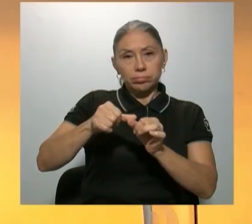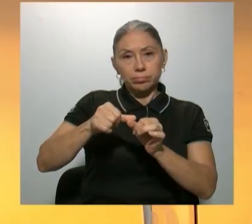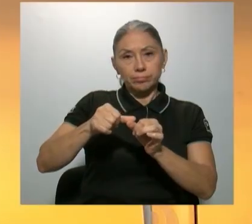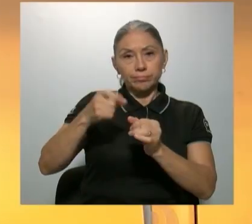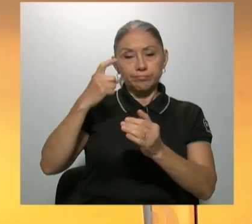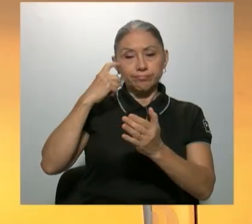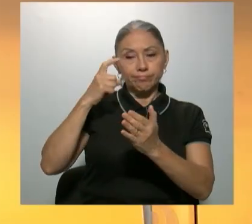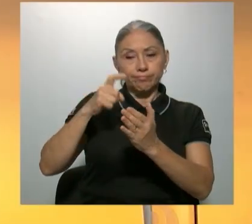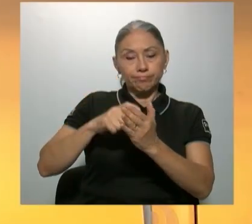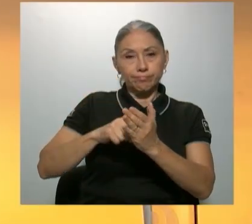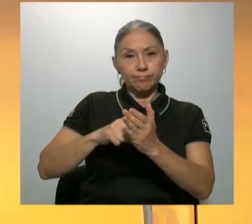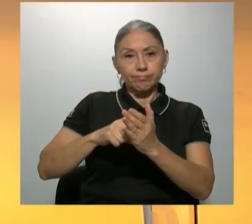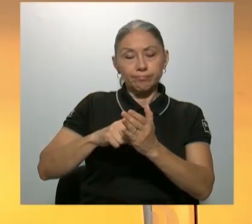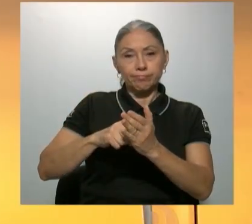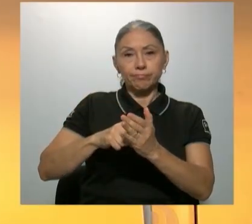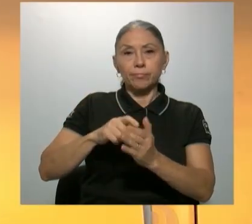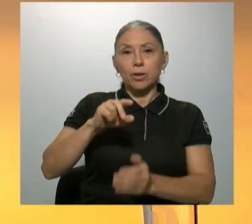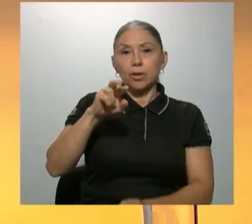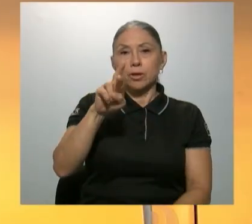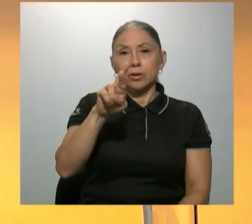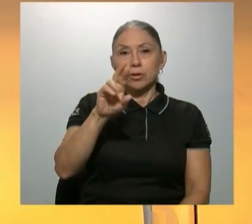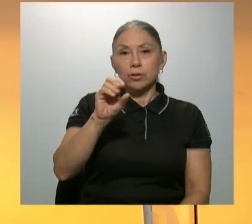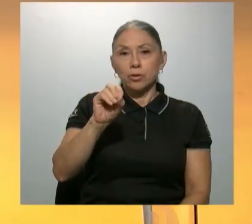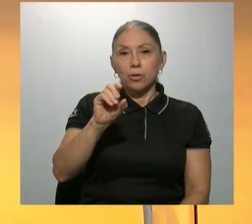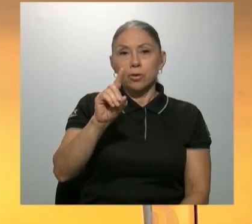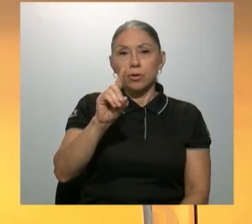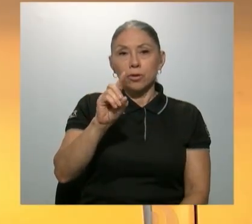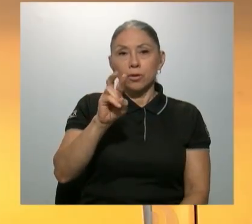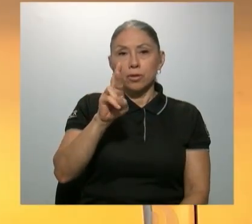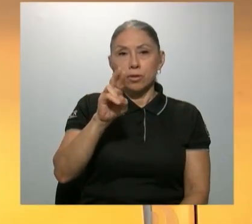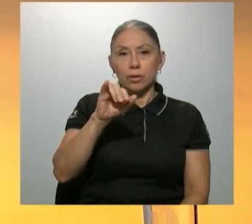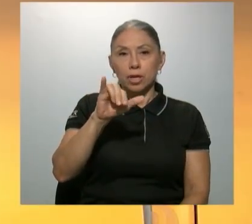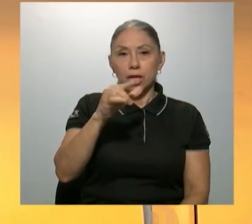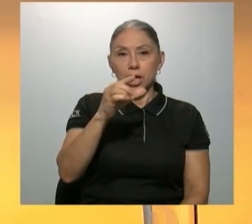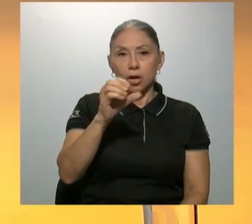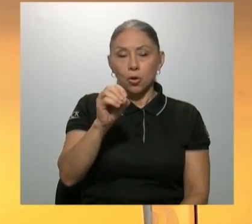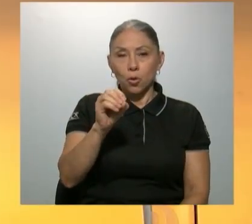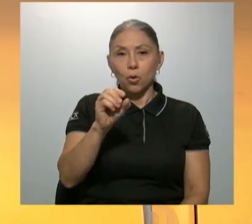a don Rodrigo Gámez, a ese,